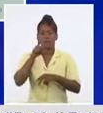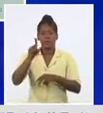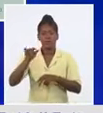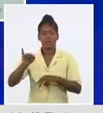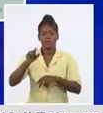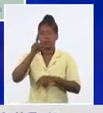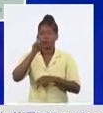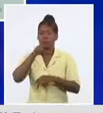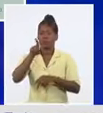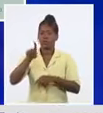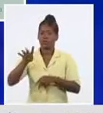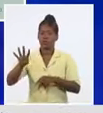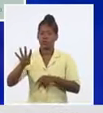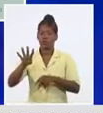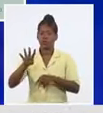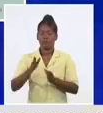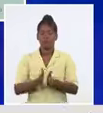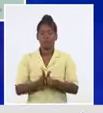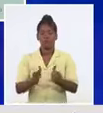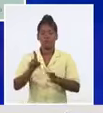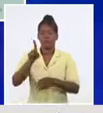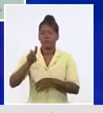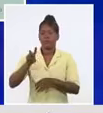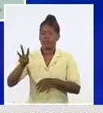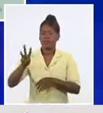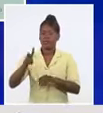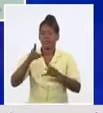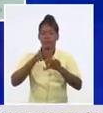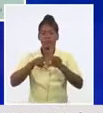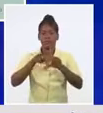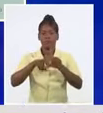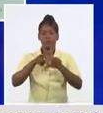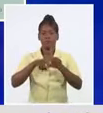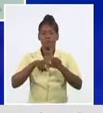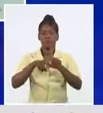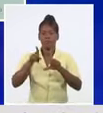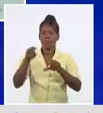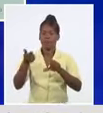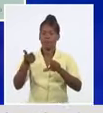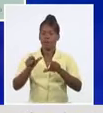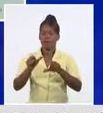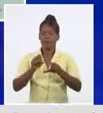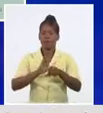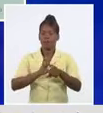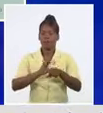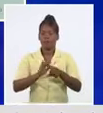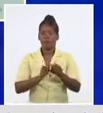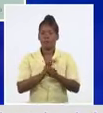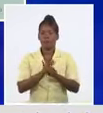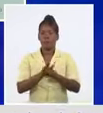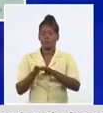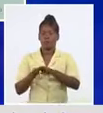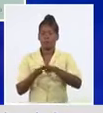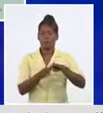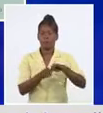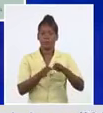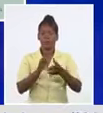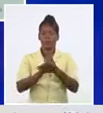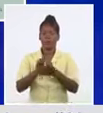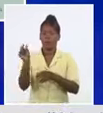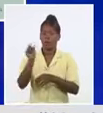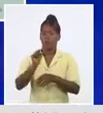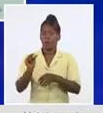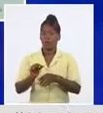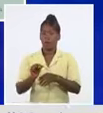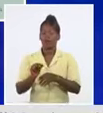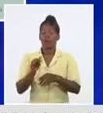14, San Miguel del Padrón 13 y Regla confirma 10 casos positivos. Mayabeque hoy con